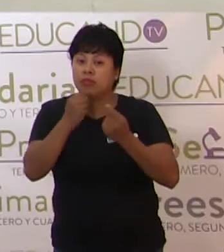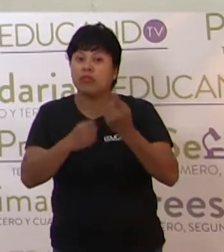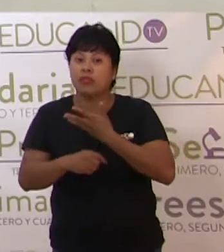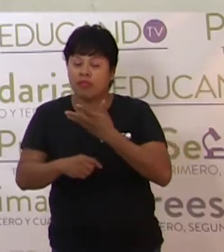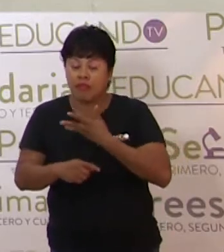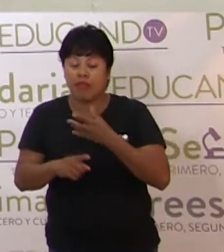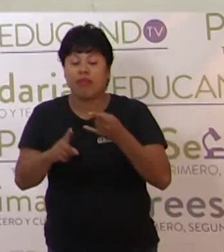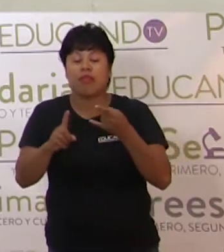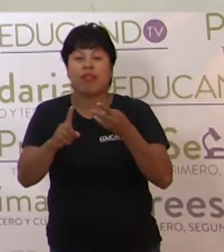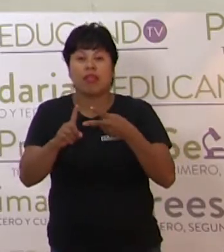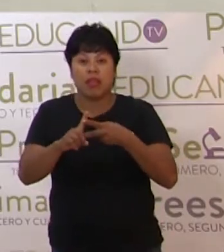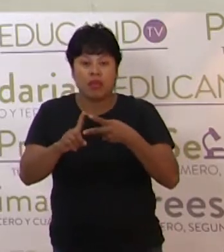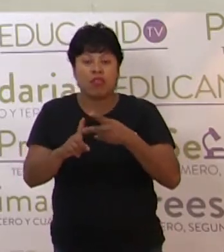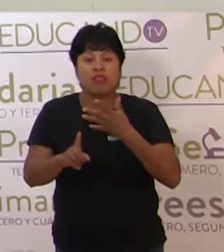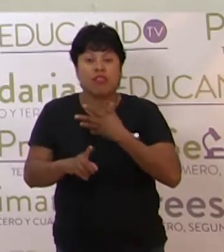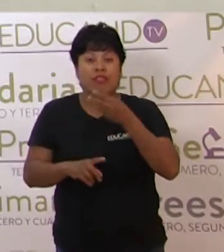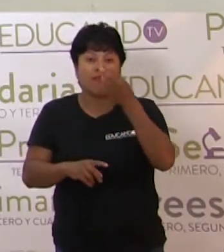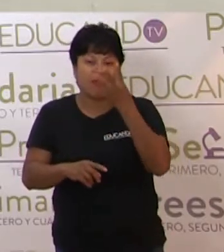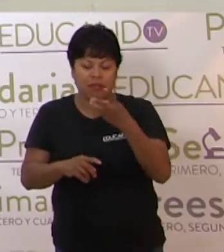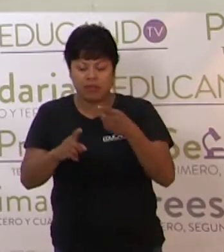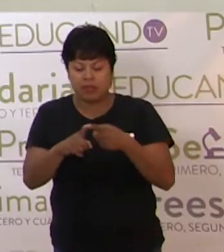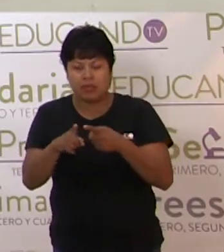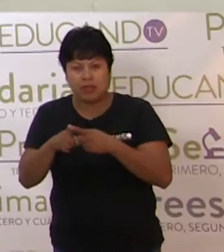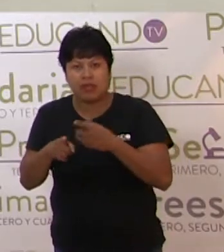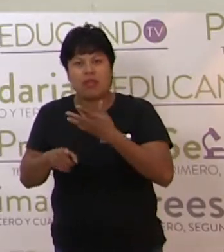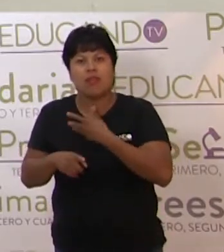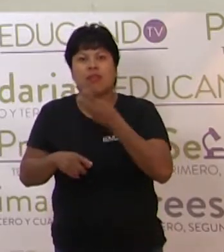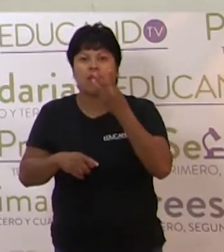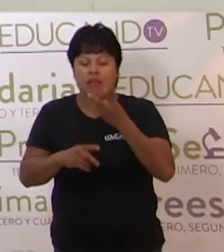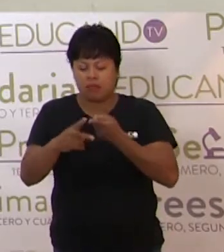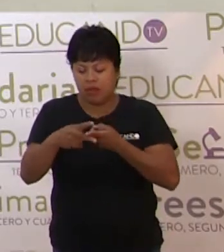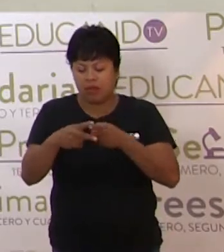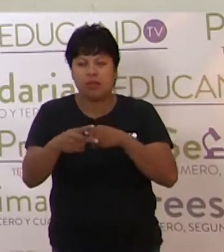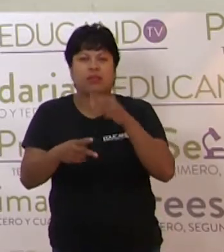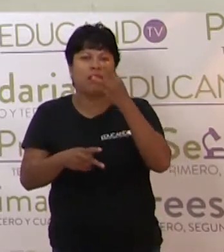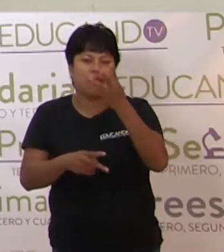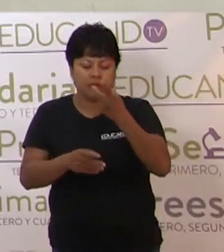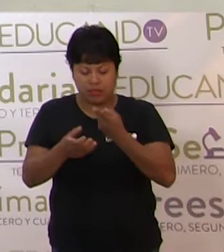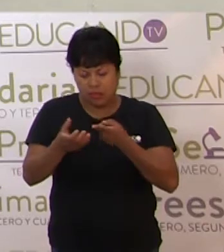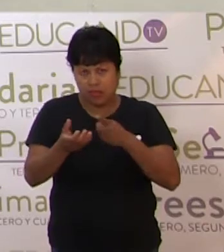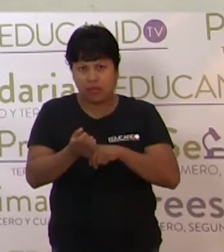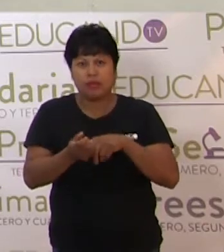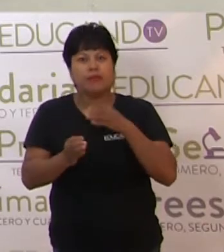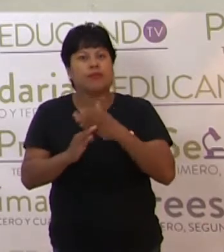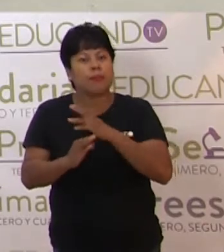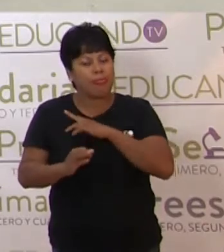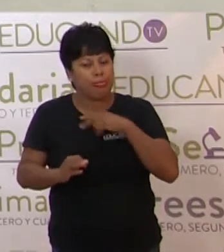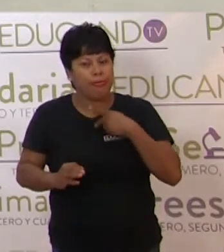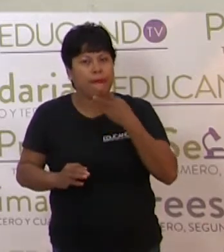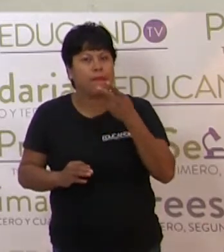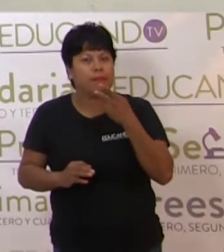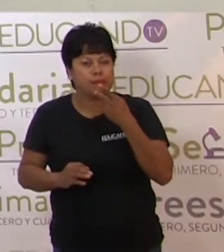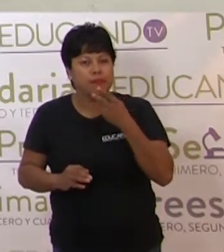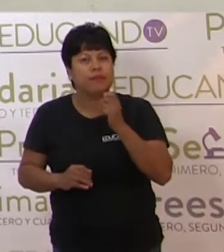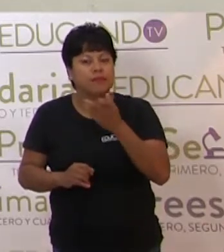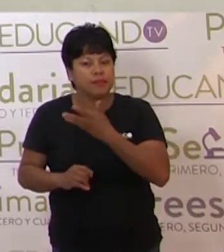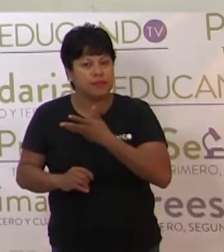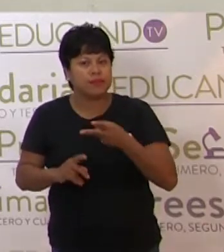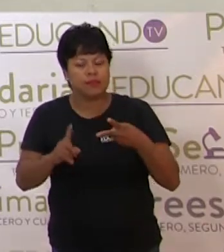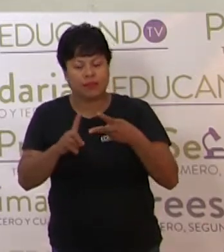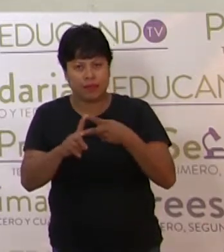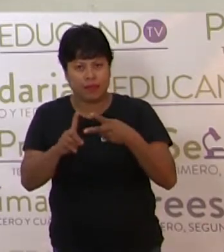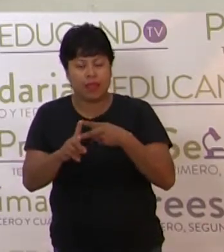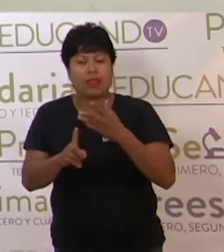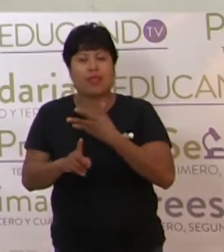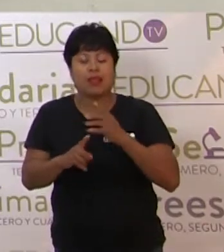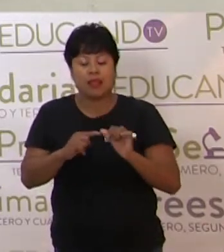tres lados que tienen tres vértices y tienen tres ángulos internos hoy vamos a hablar de las líneas que atraviesan los triángulos y que nos dan